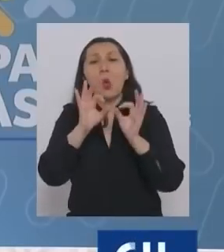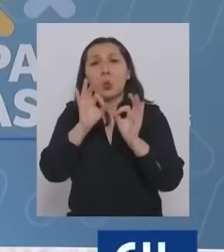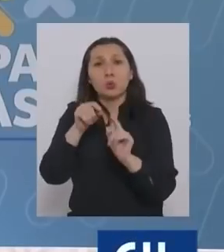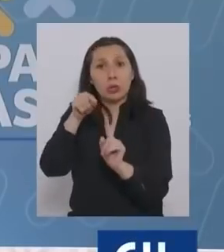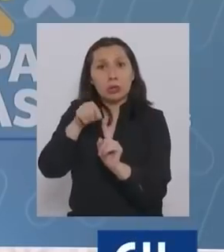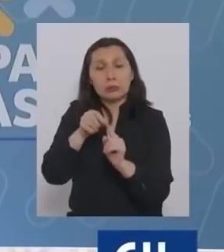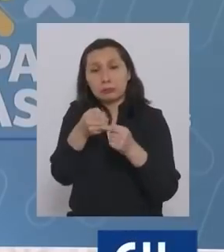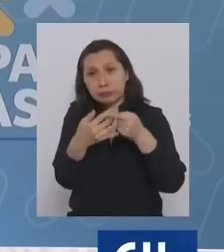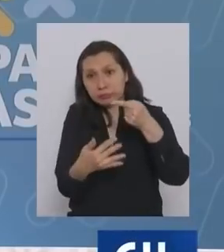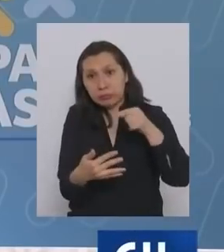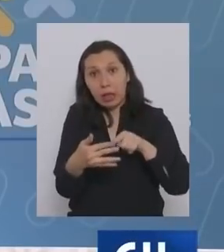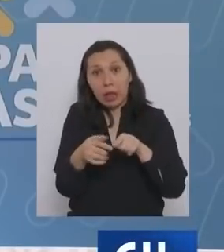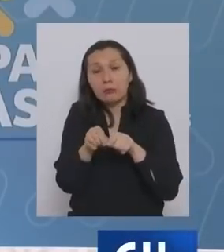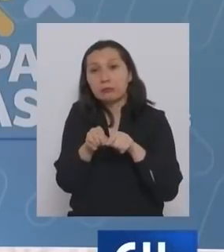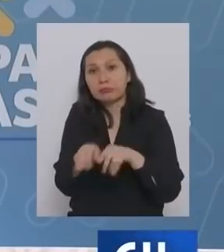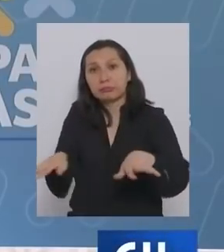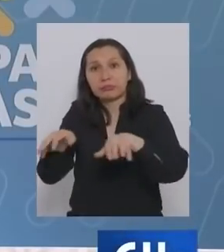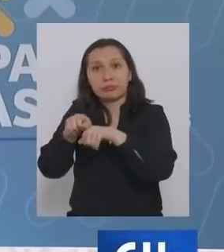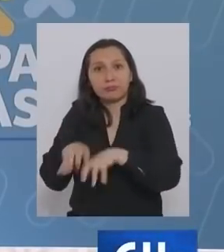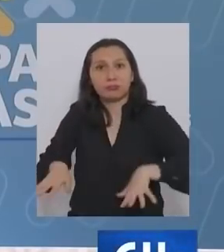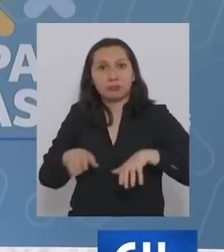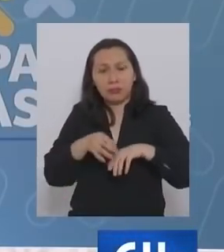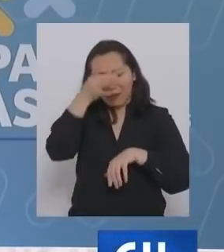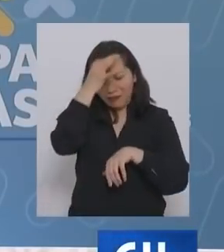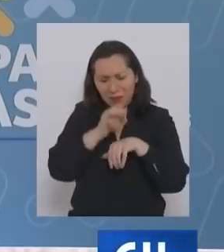brotes, provocando enfermedad grave en las